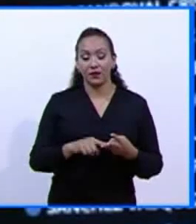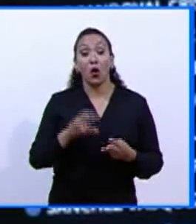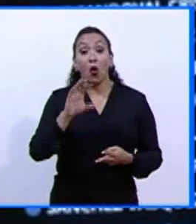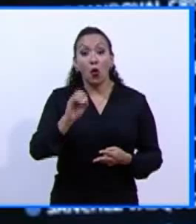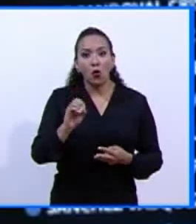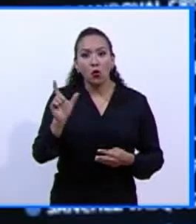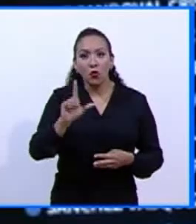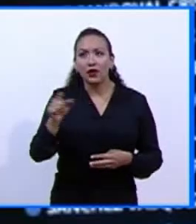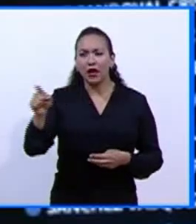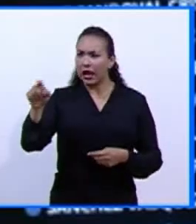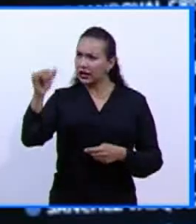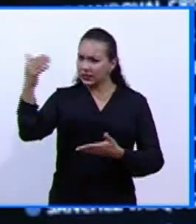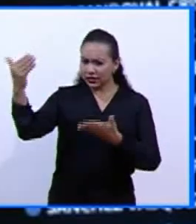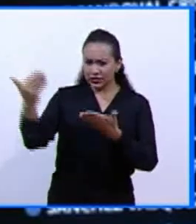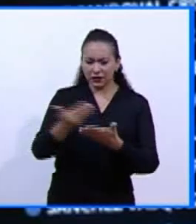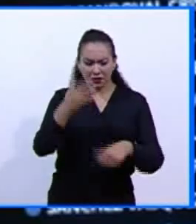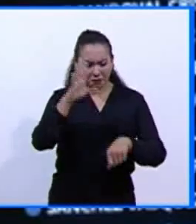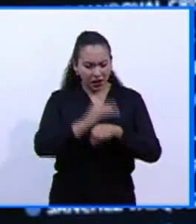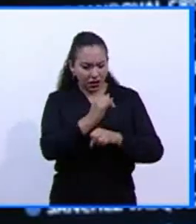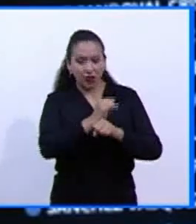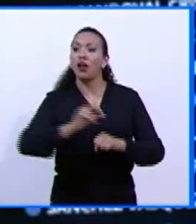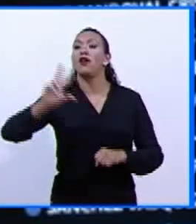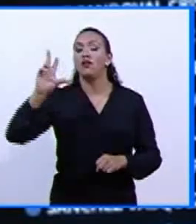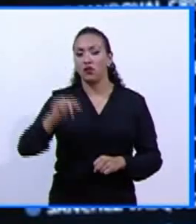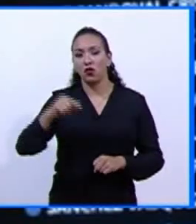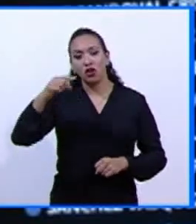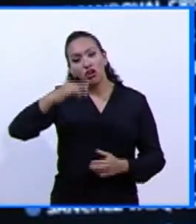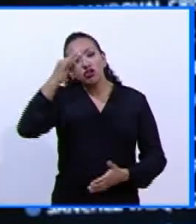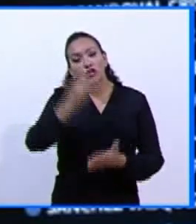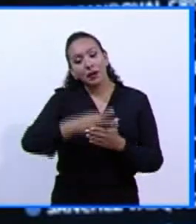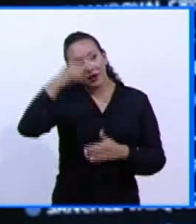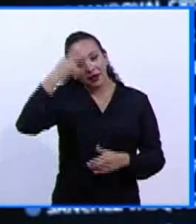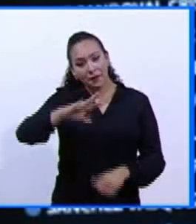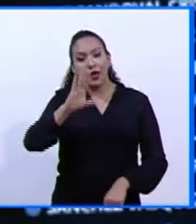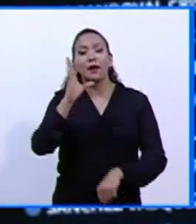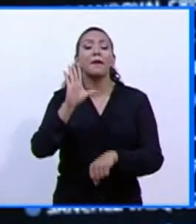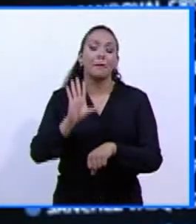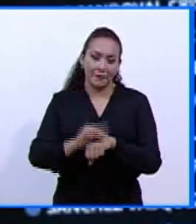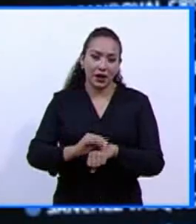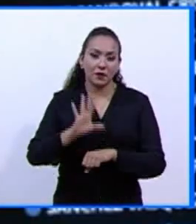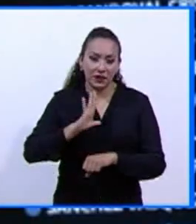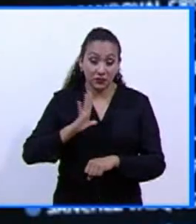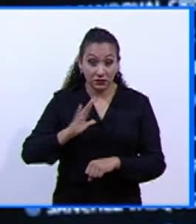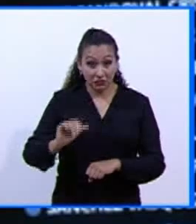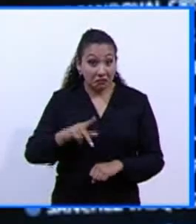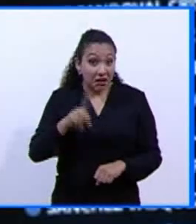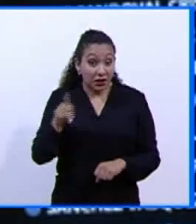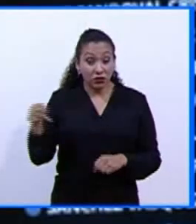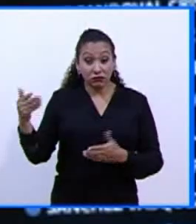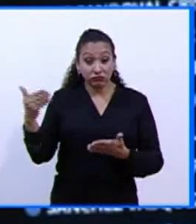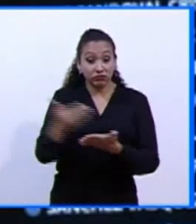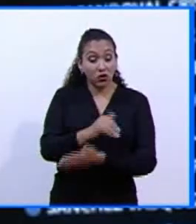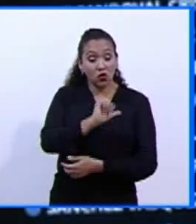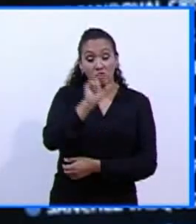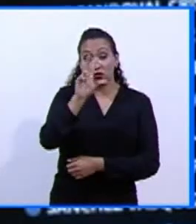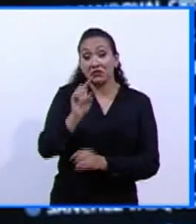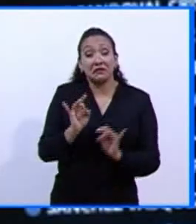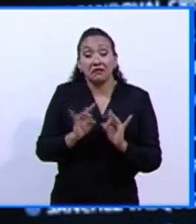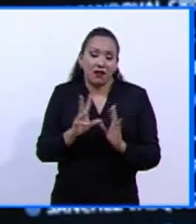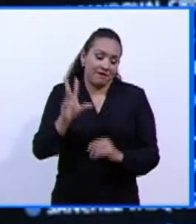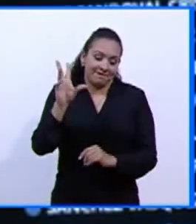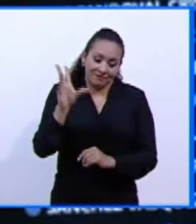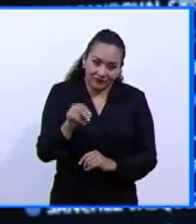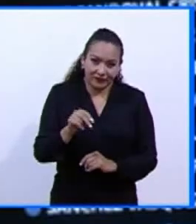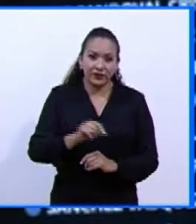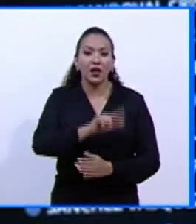en investigación o persecución alguna sin la autorización y colaboración expresa del Estado mexicano en el marco